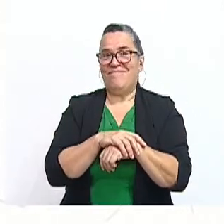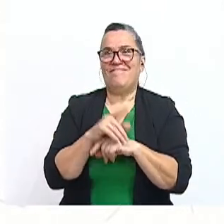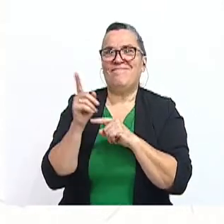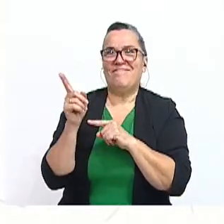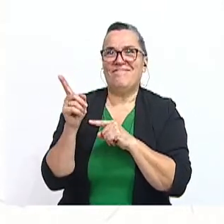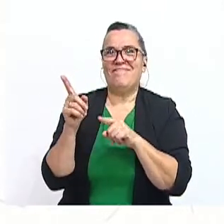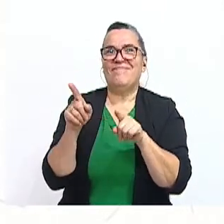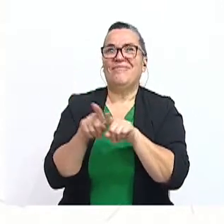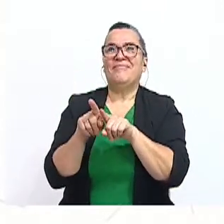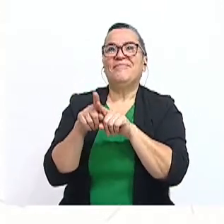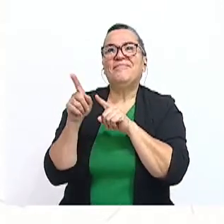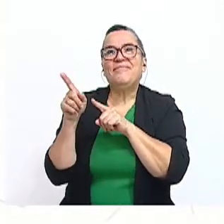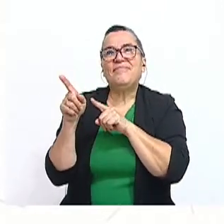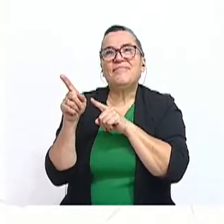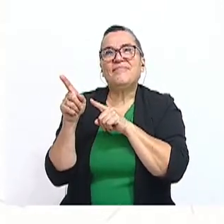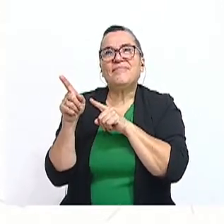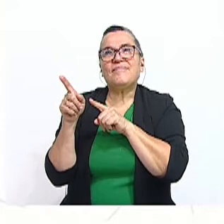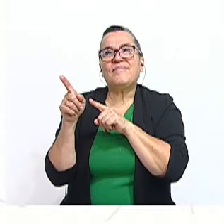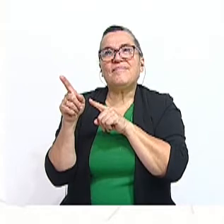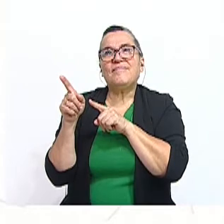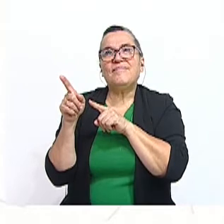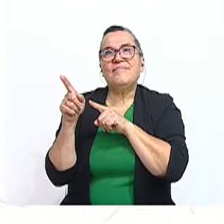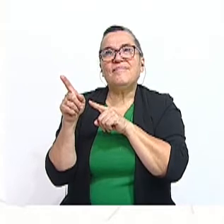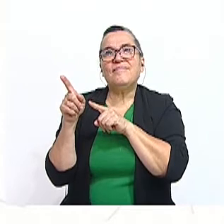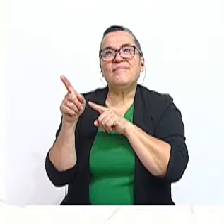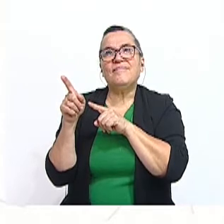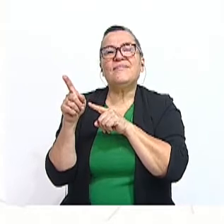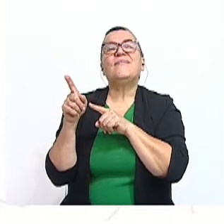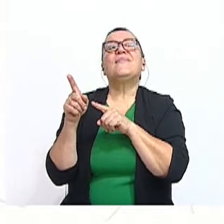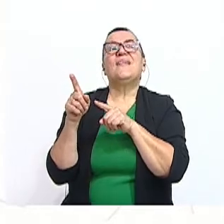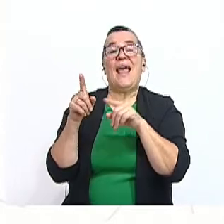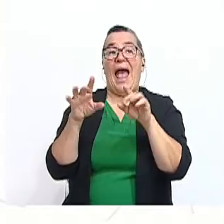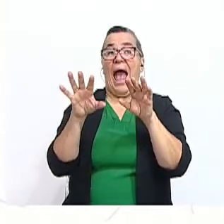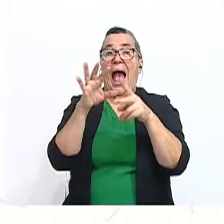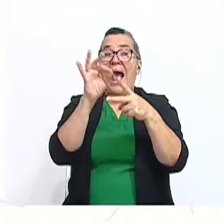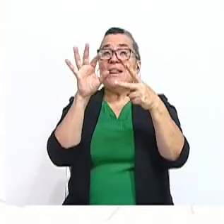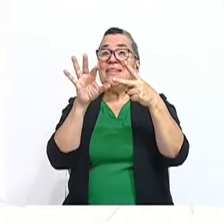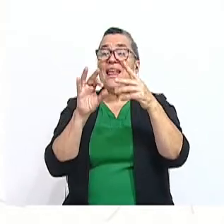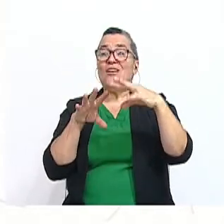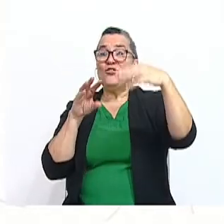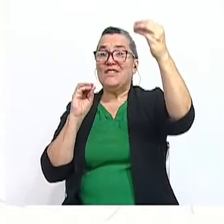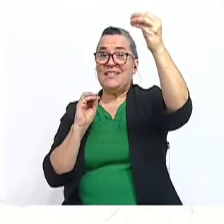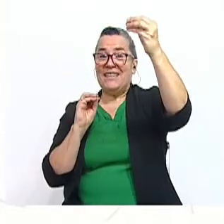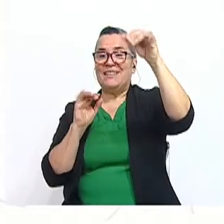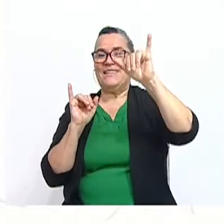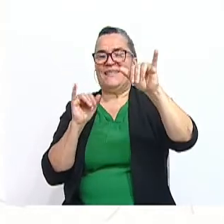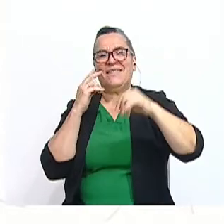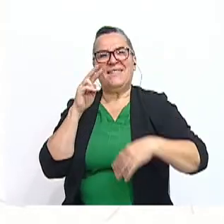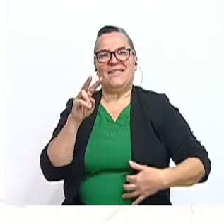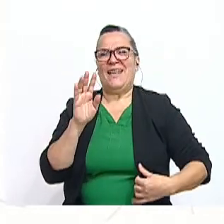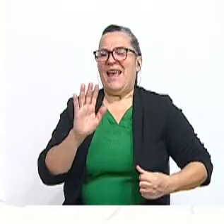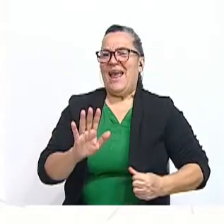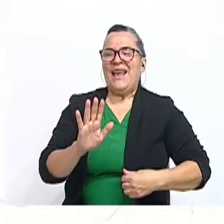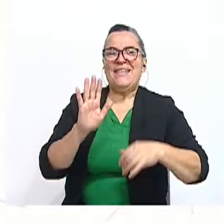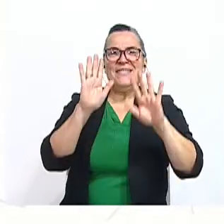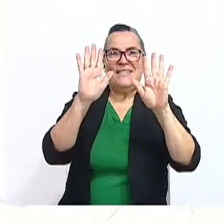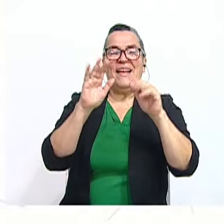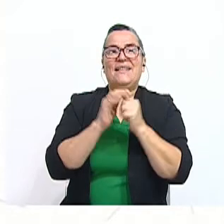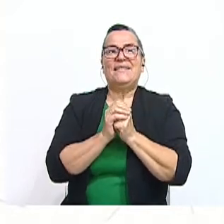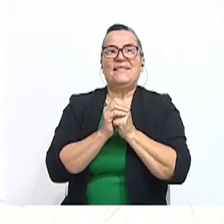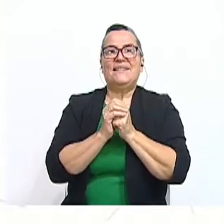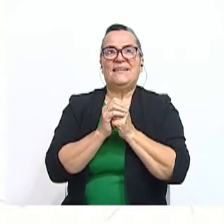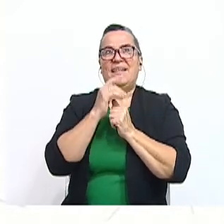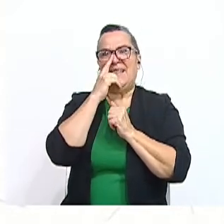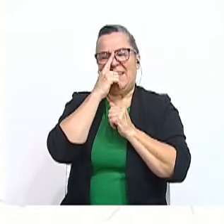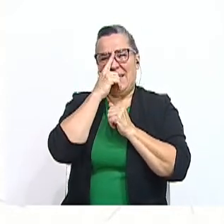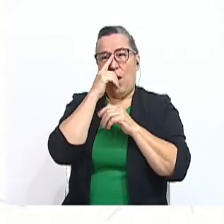4 también. Y estos ángulos son ángulos alternos externos. Vamos, excelente. Tenemos otro por